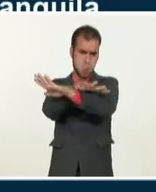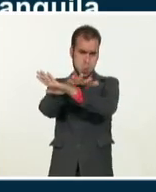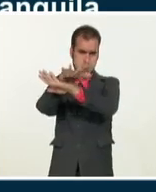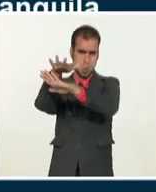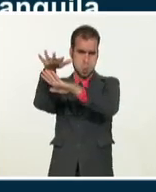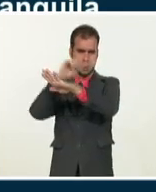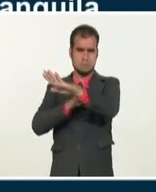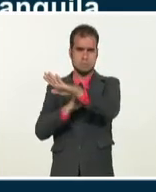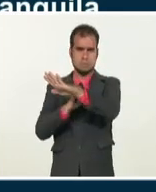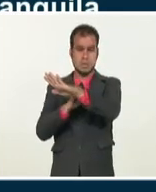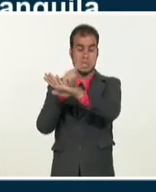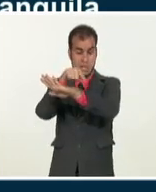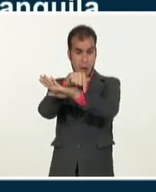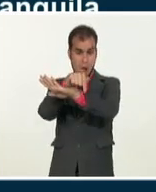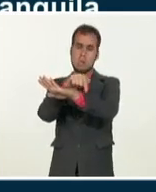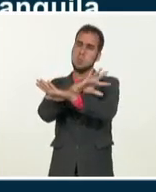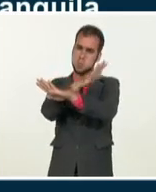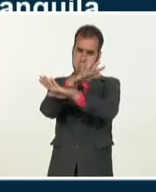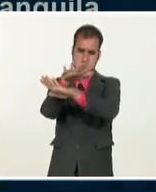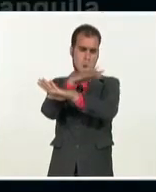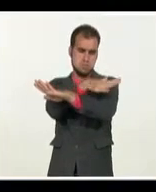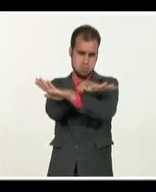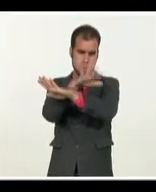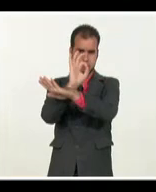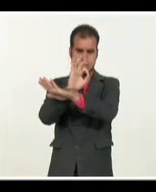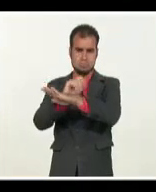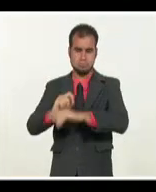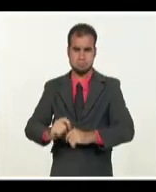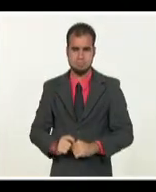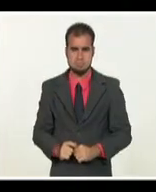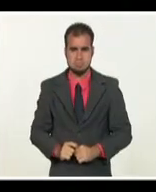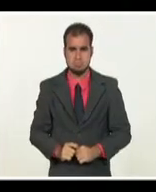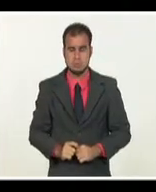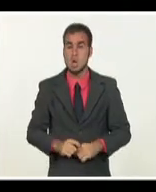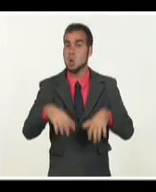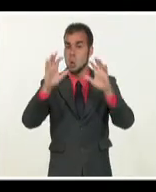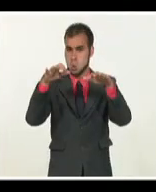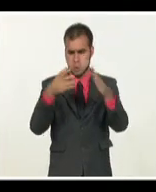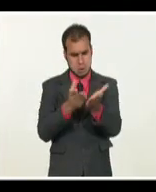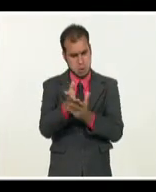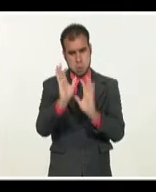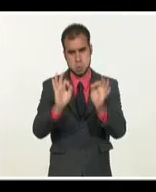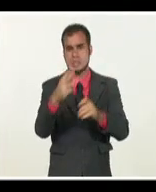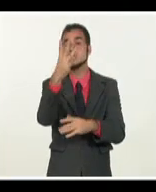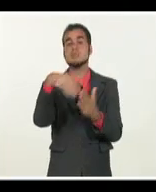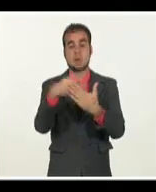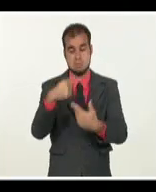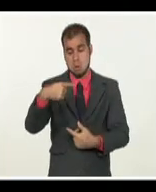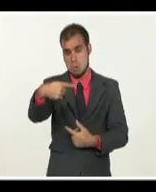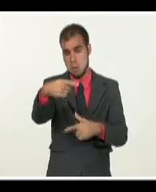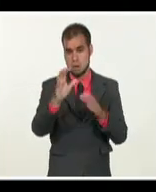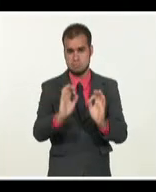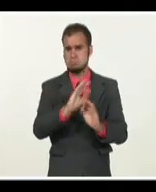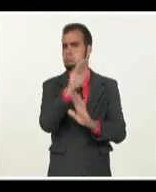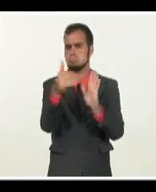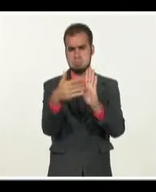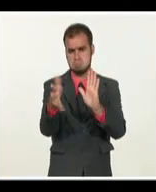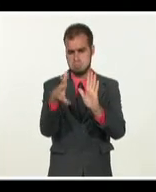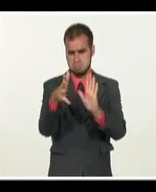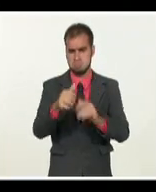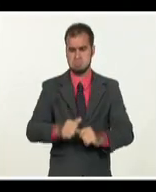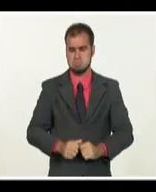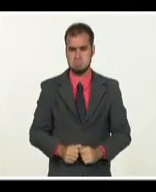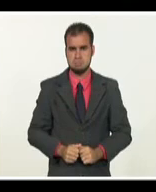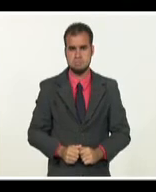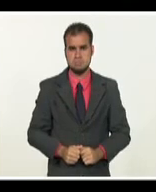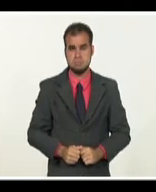en la costa norte del centro y del oriente del país. Y las condiciones favorables para la lluvia van a continuar durante los próximos días, durante la tarde, hacia zonas del interior, producto,